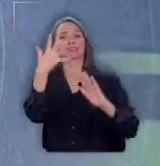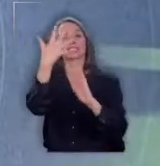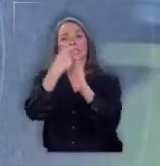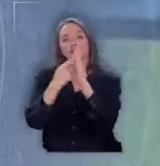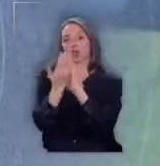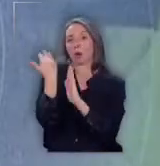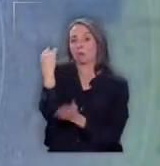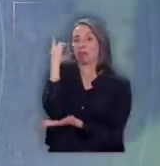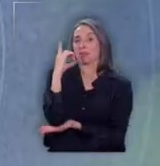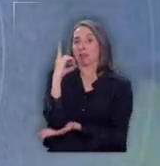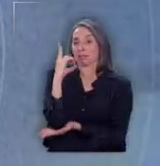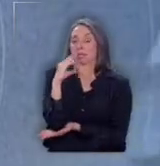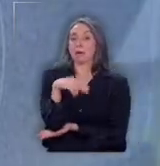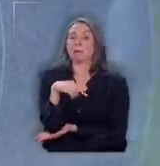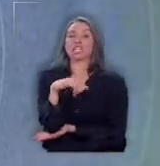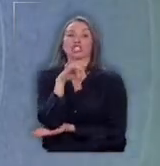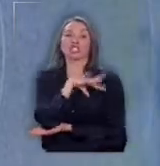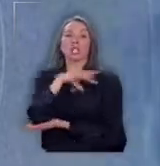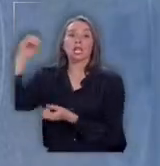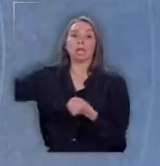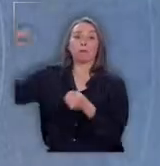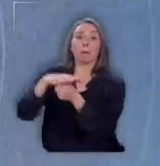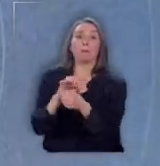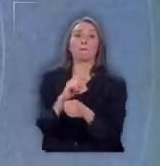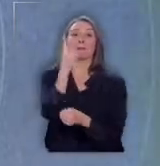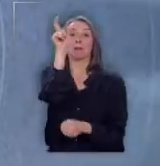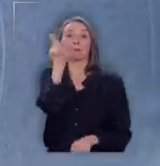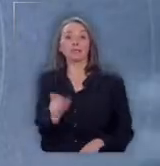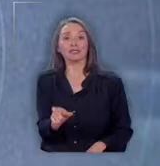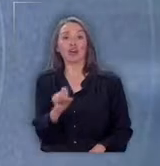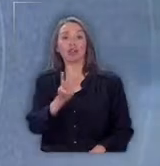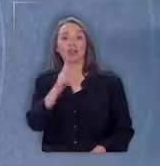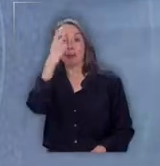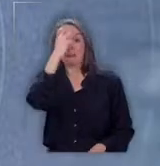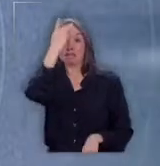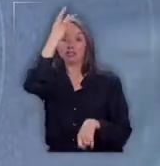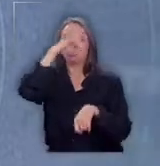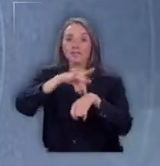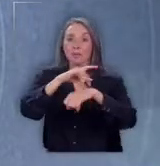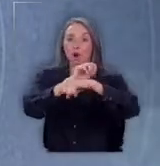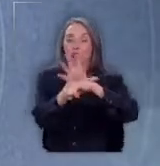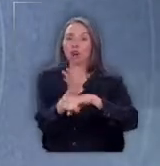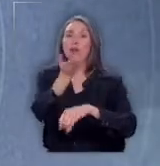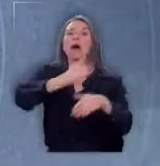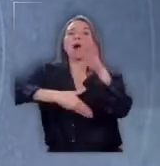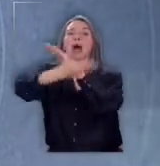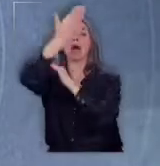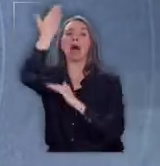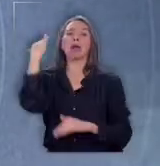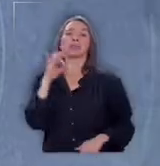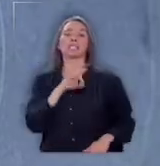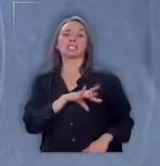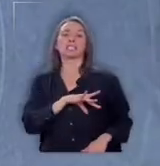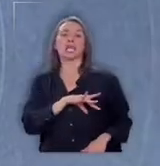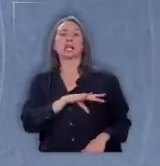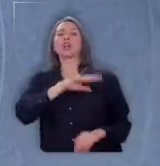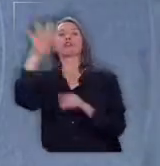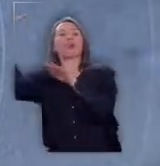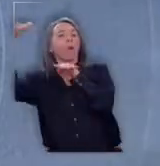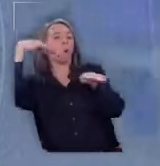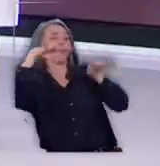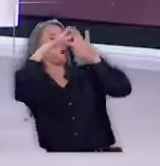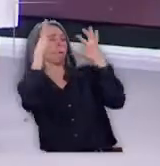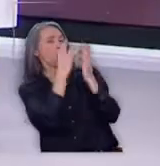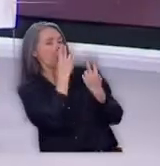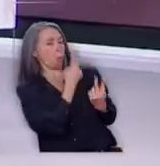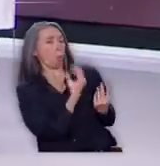en marzo conociéndolo cara a cara con el primer caso el día 3 de marzo y chile pasó de ser un país si usted quiere modelo